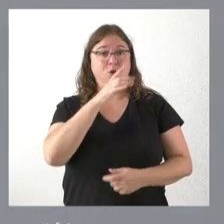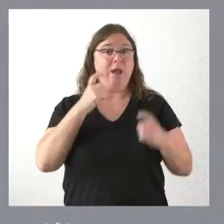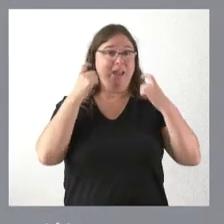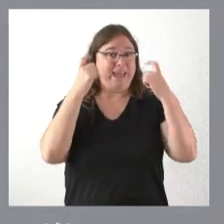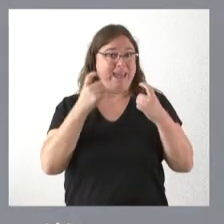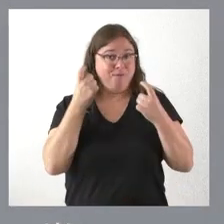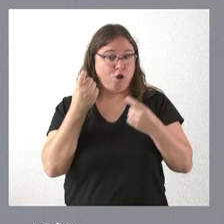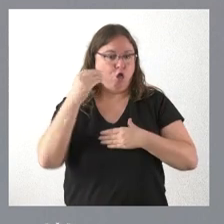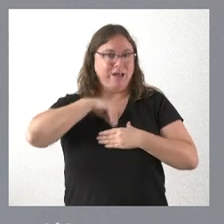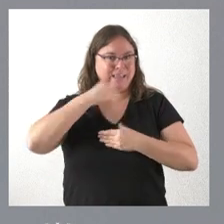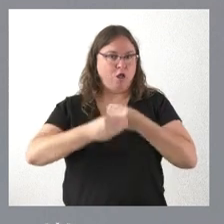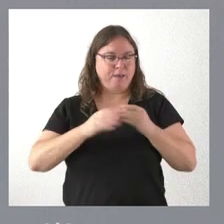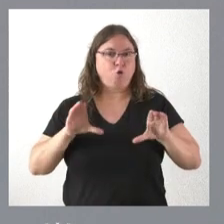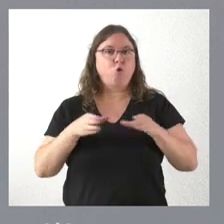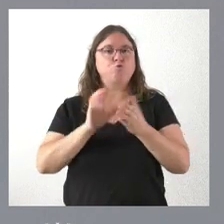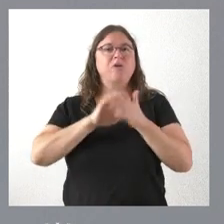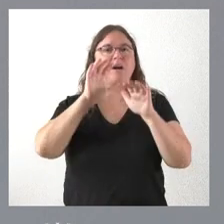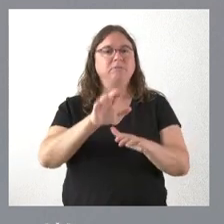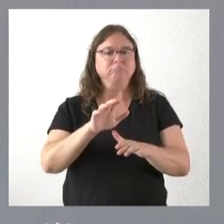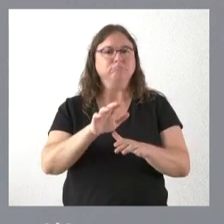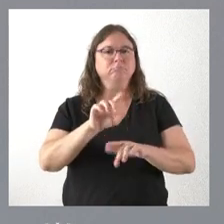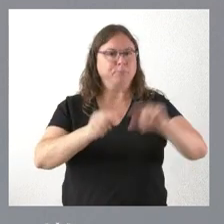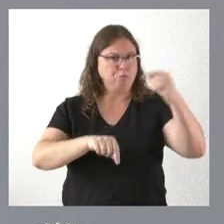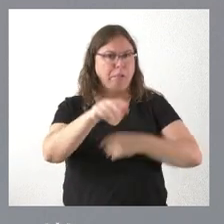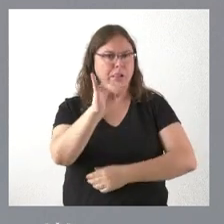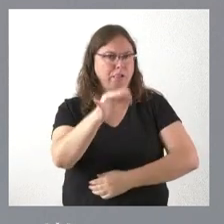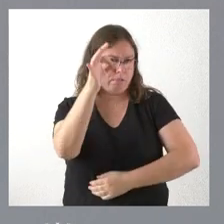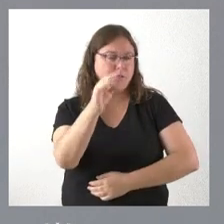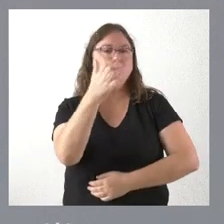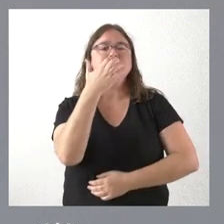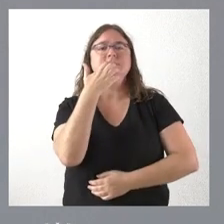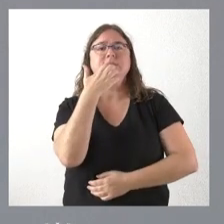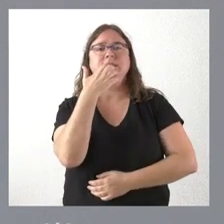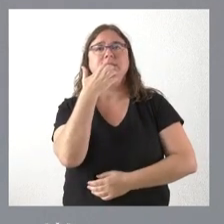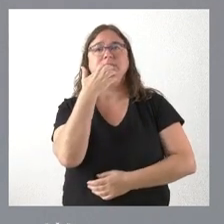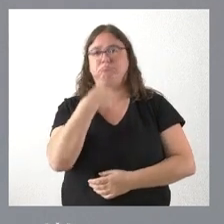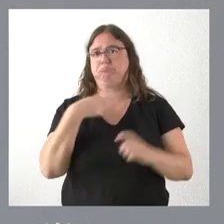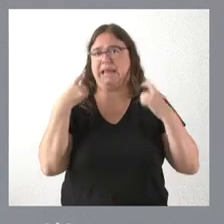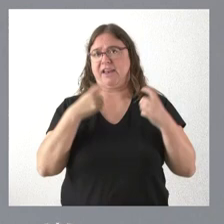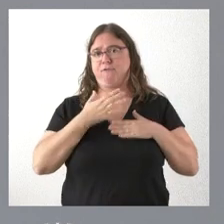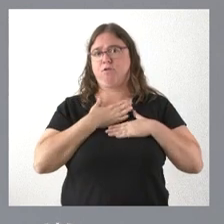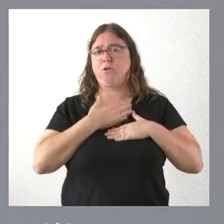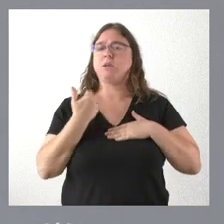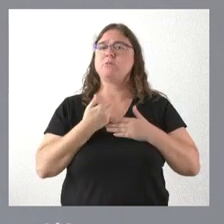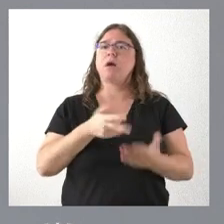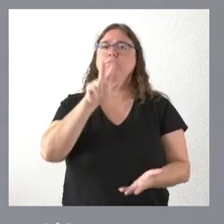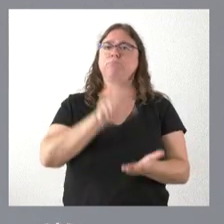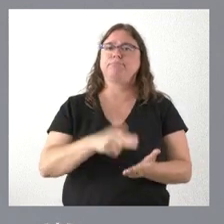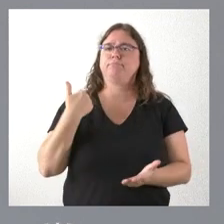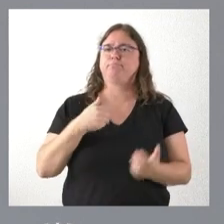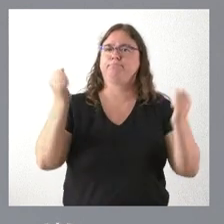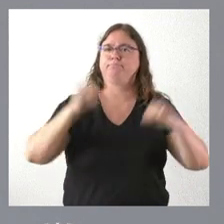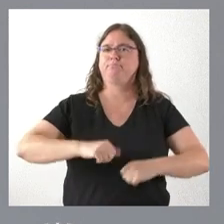interno que está haciendo la junta de Castilla y león pues tendríamos cuentas porque como les digo ya se aprobó en su momento